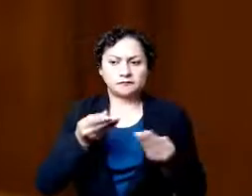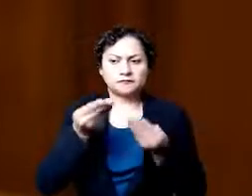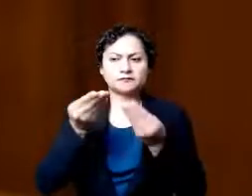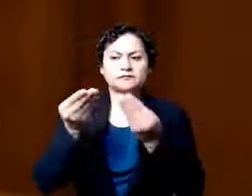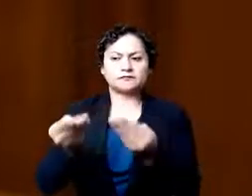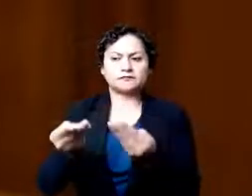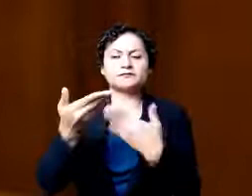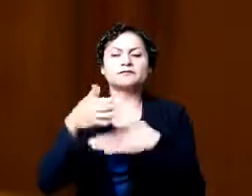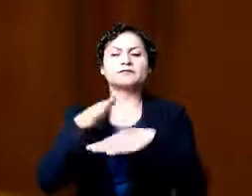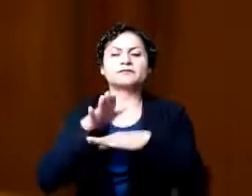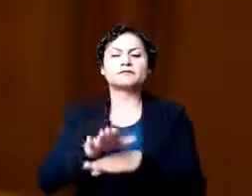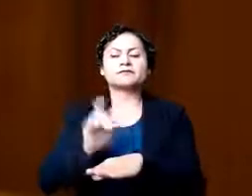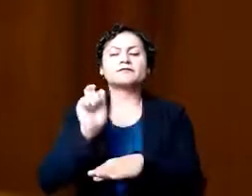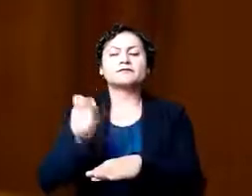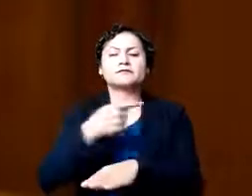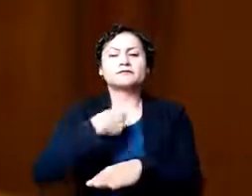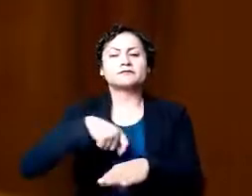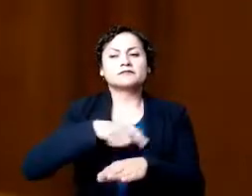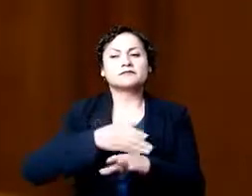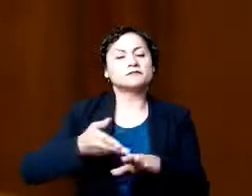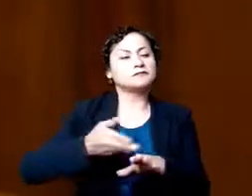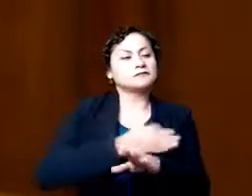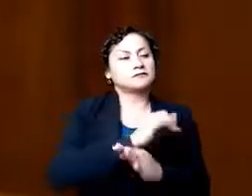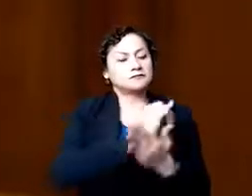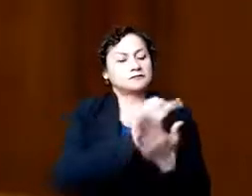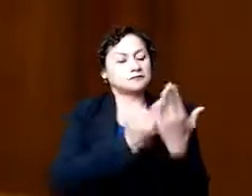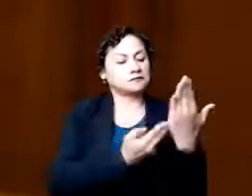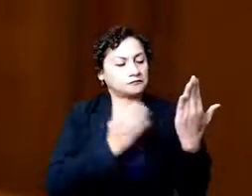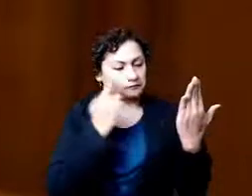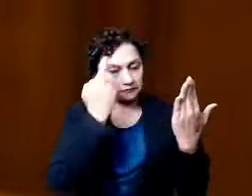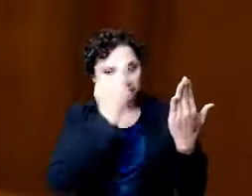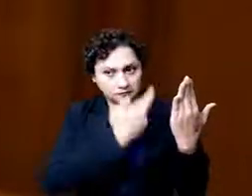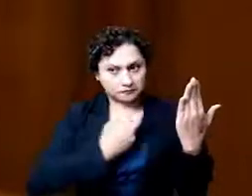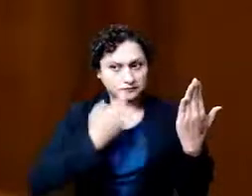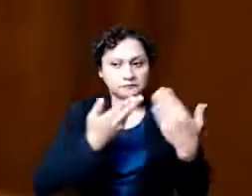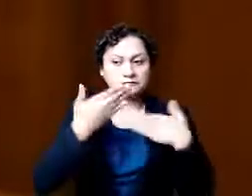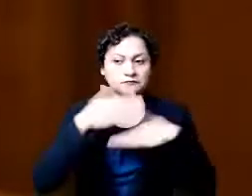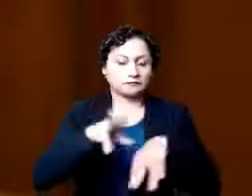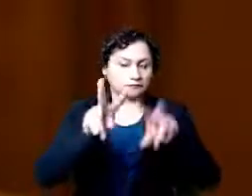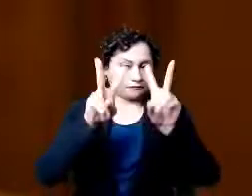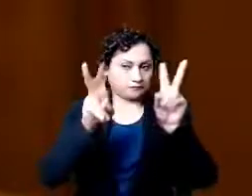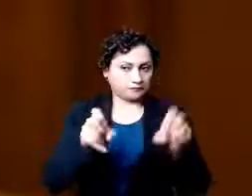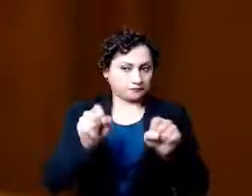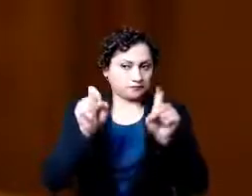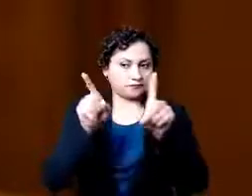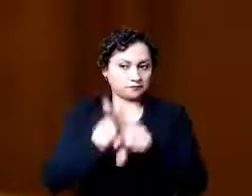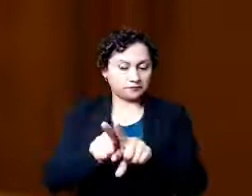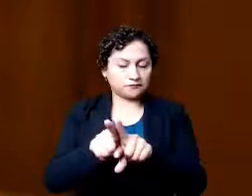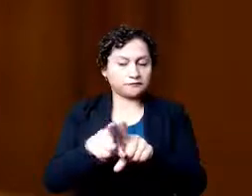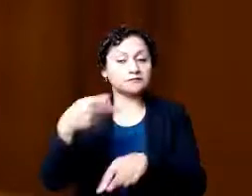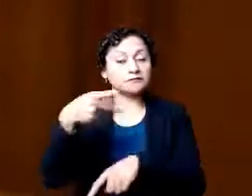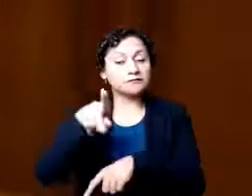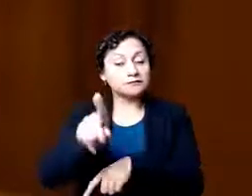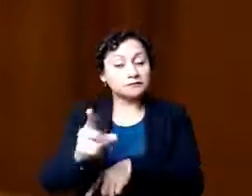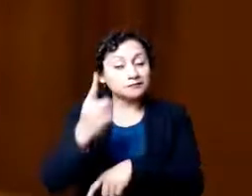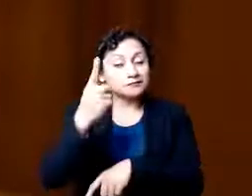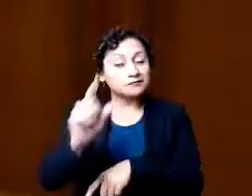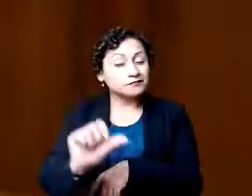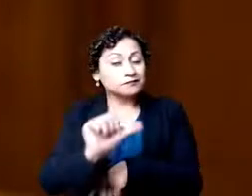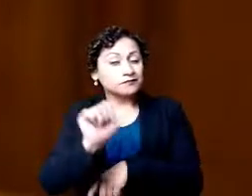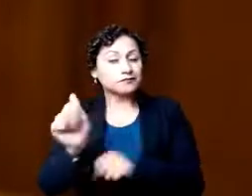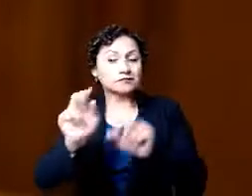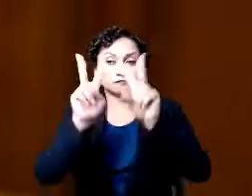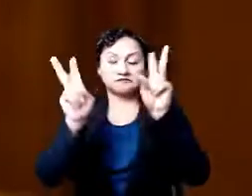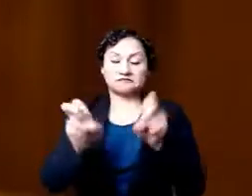de lo que revisamos en el quinto informe de gobierno respecto de la materia Pero hay un tema que también es muy